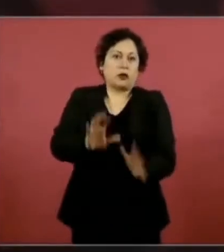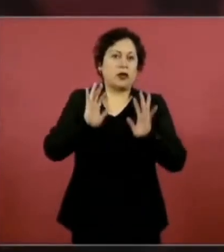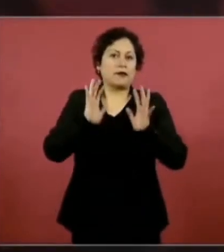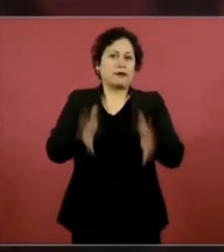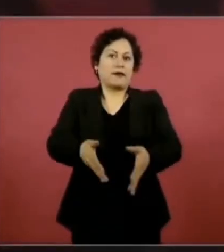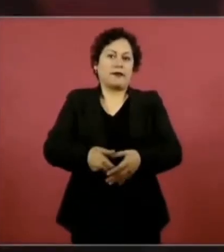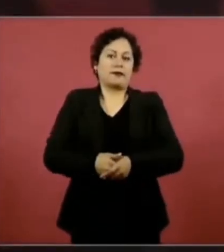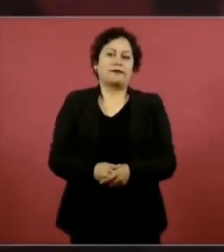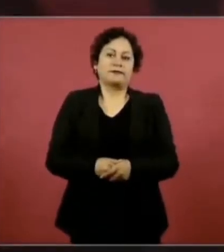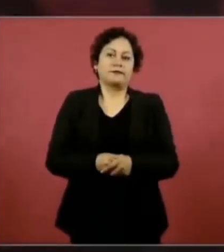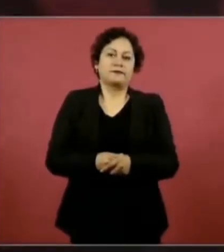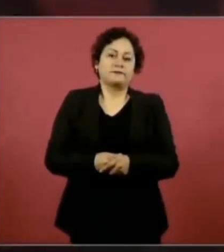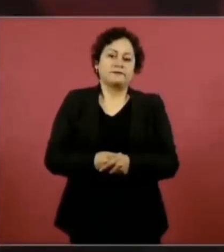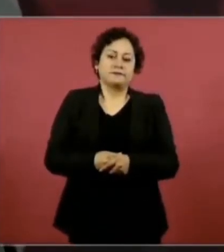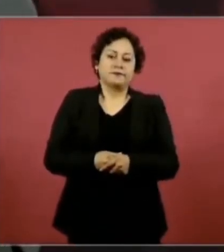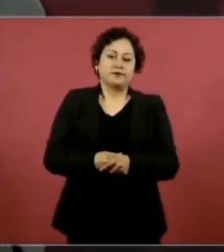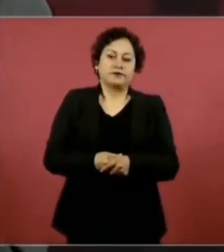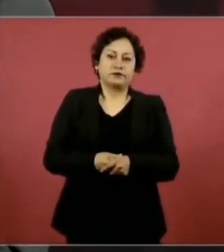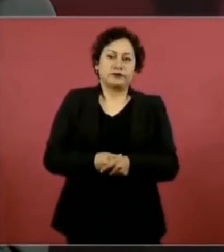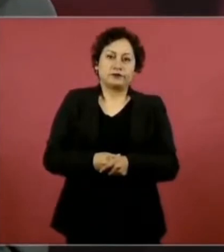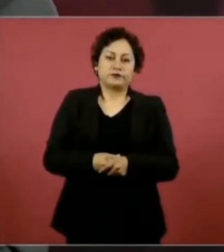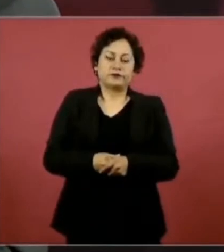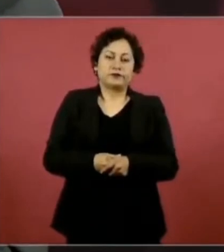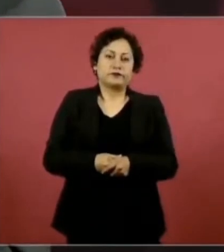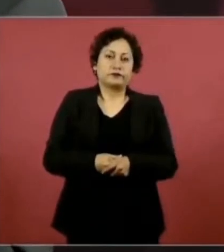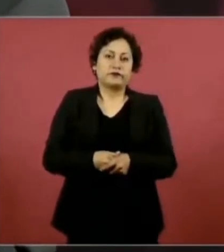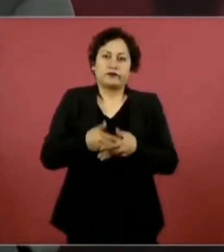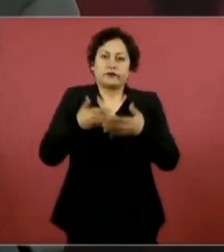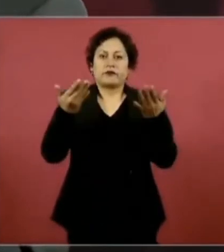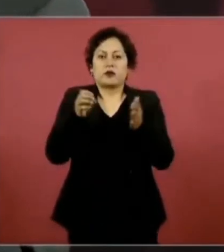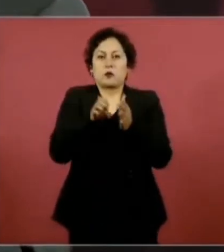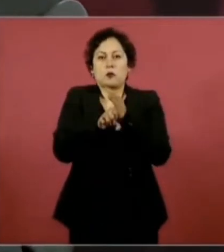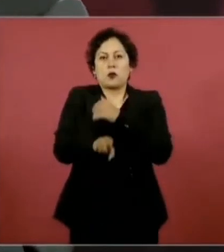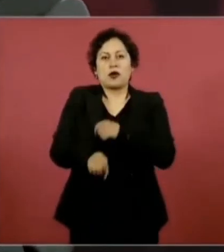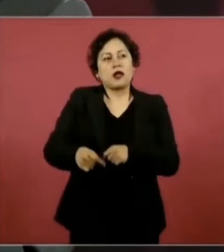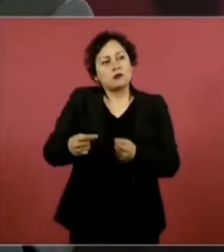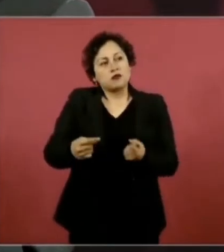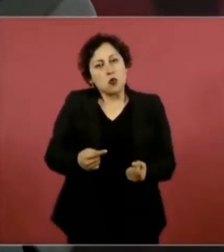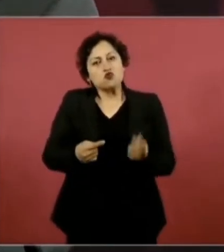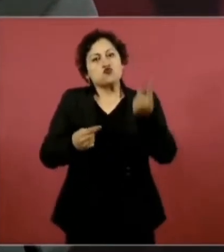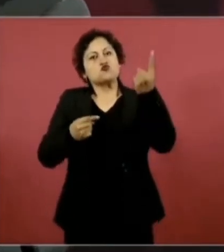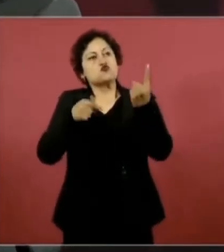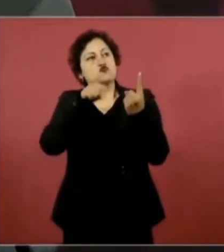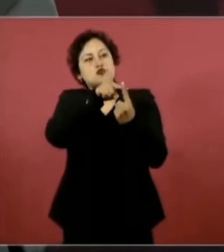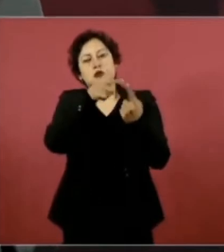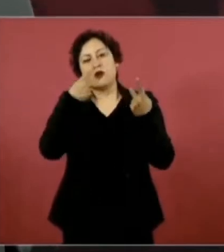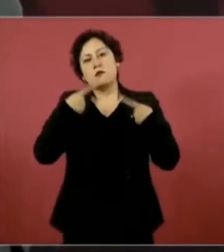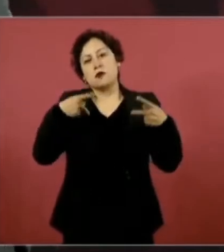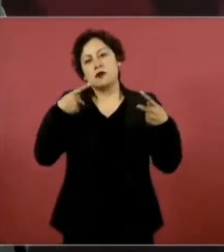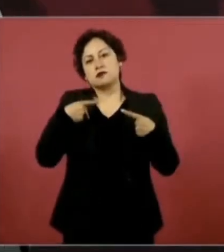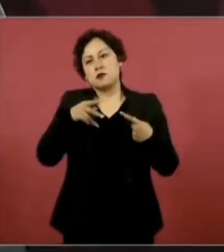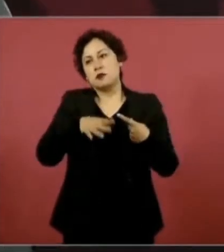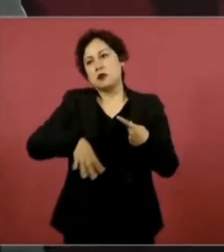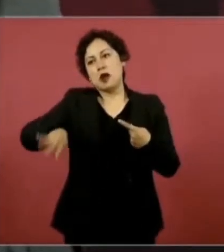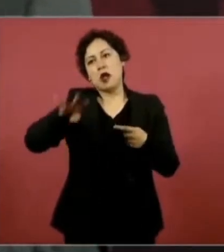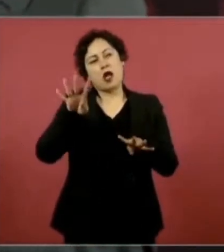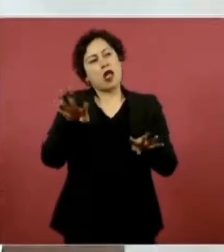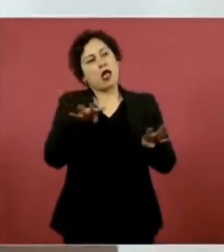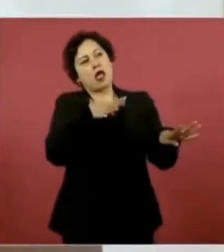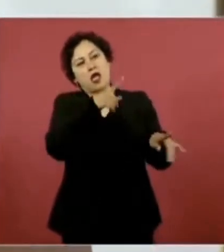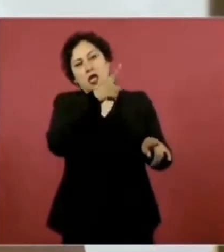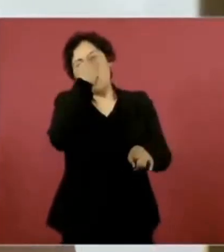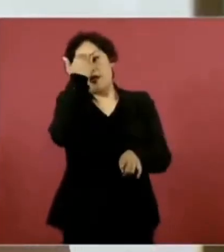y podrá tratarse de un intelectual famoso, de un empresario muy